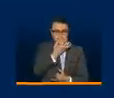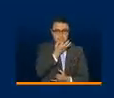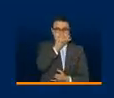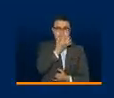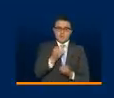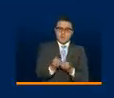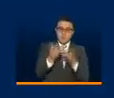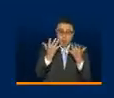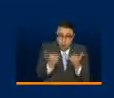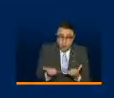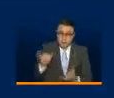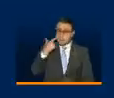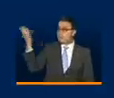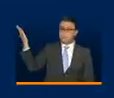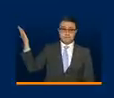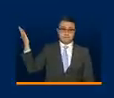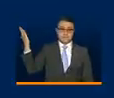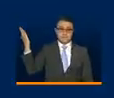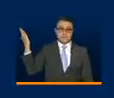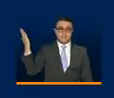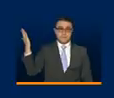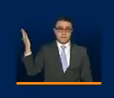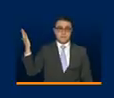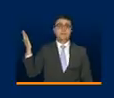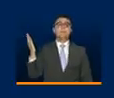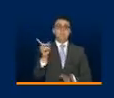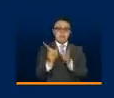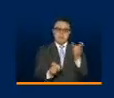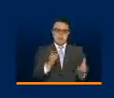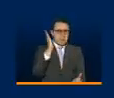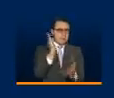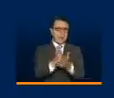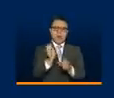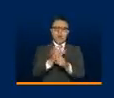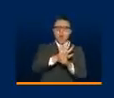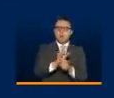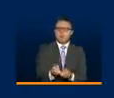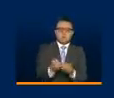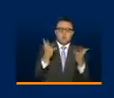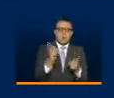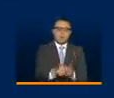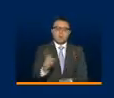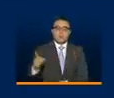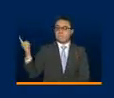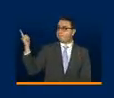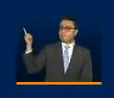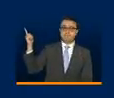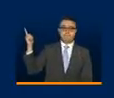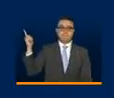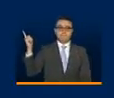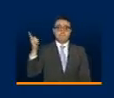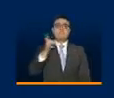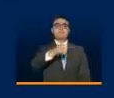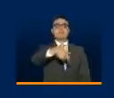57.968 pruebas y se registraron 9.622 casos positivos, una positividad del